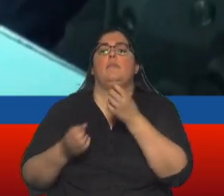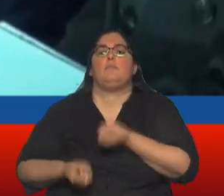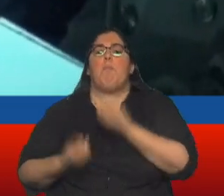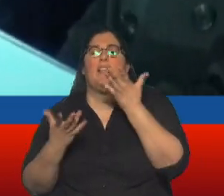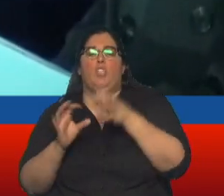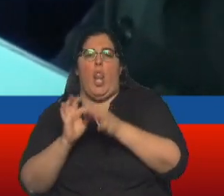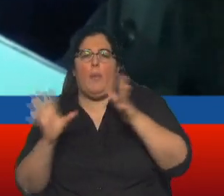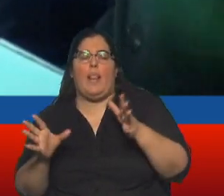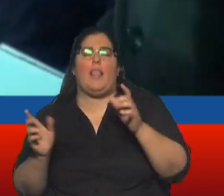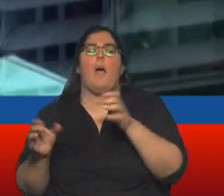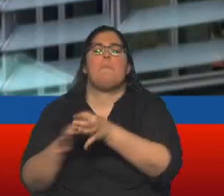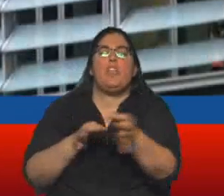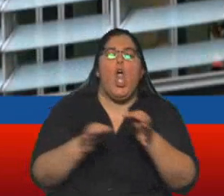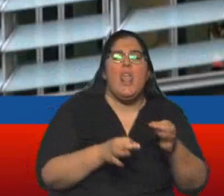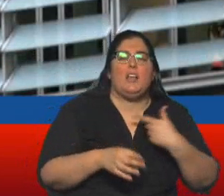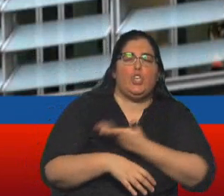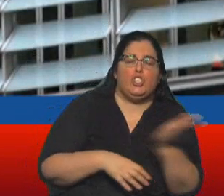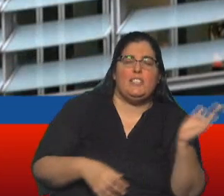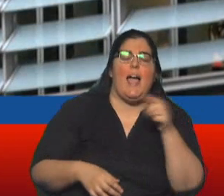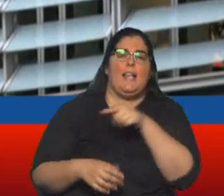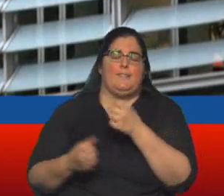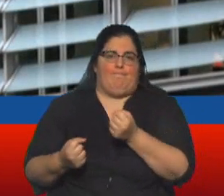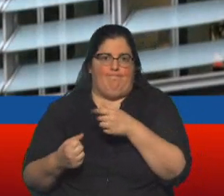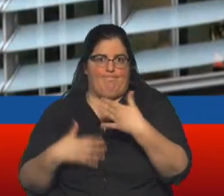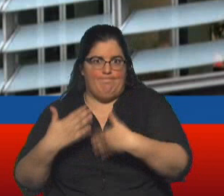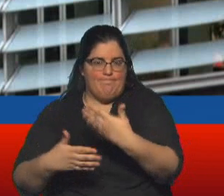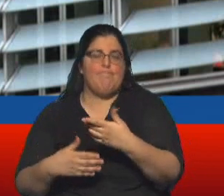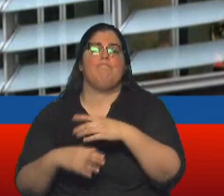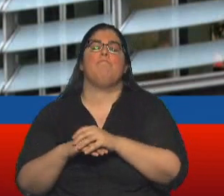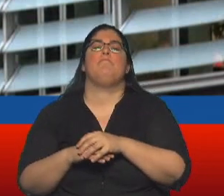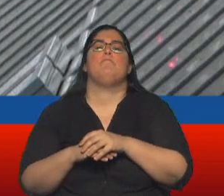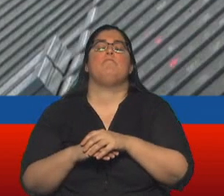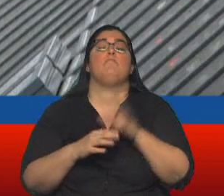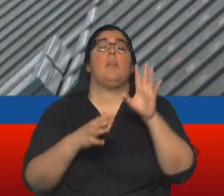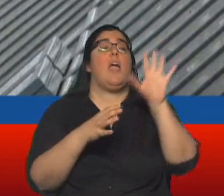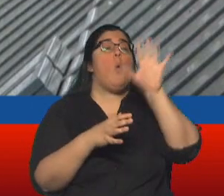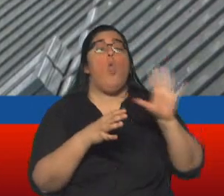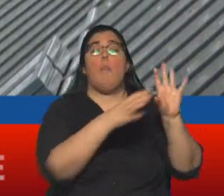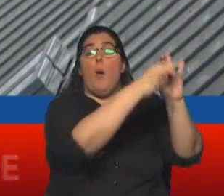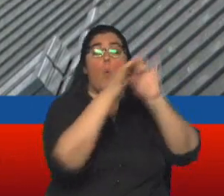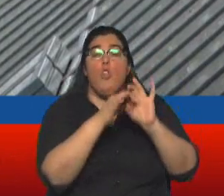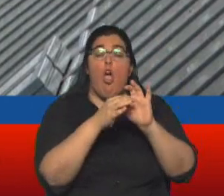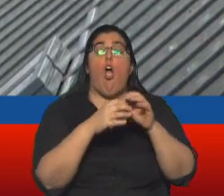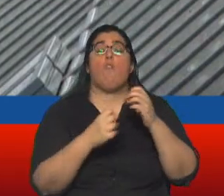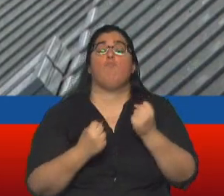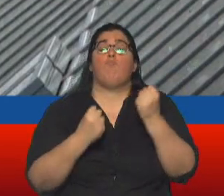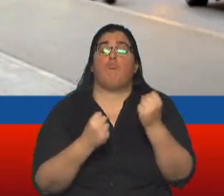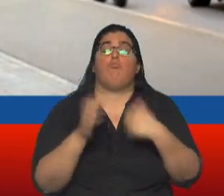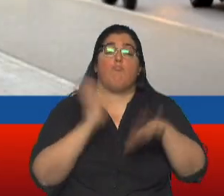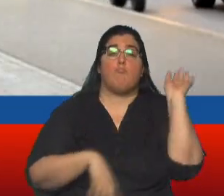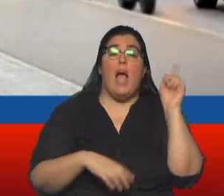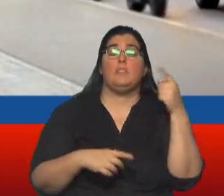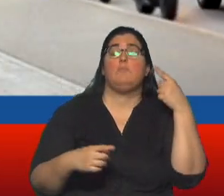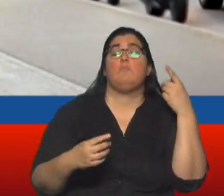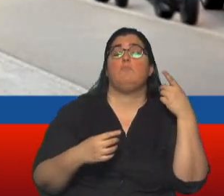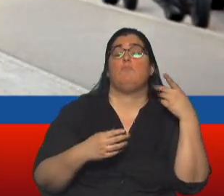minorías sociales. El arma más poderosa que hoy tiene la Unión Europea contra el gobierno liderado por el partido Ley